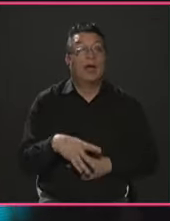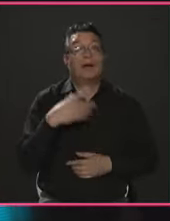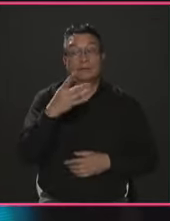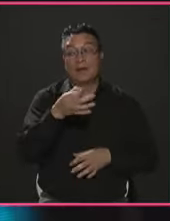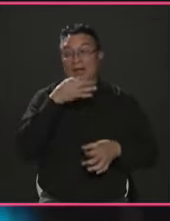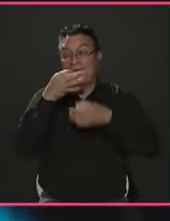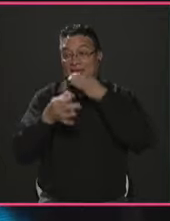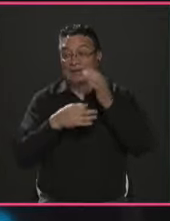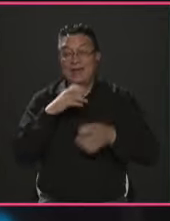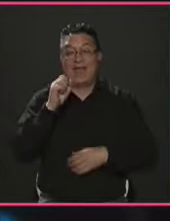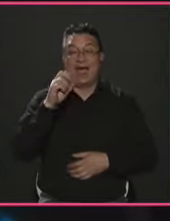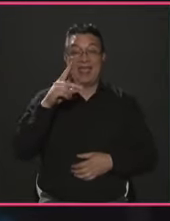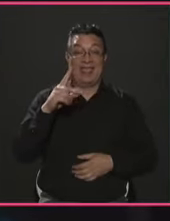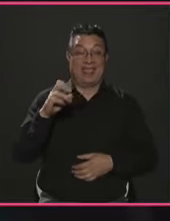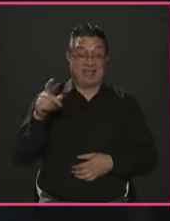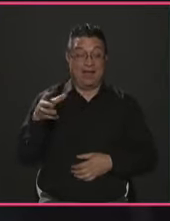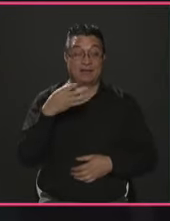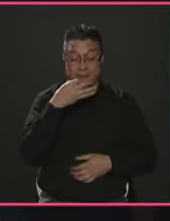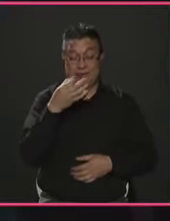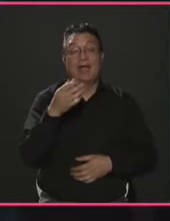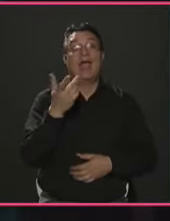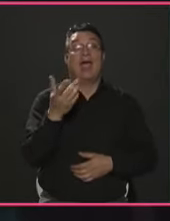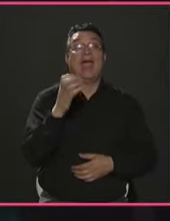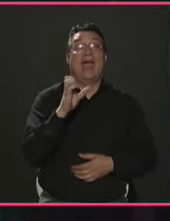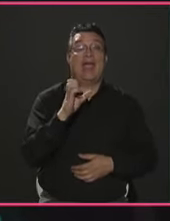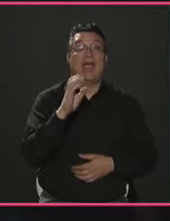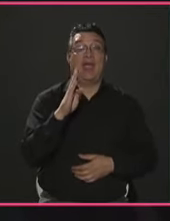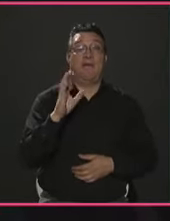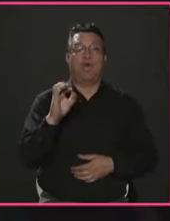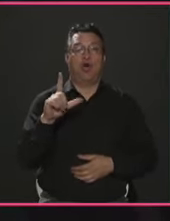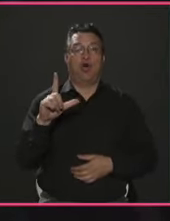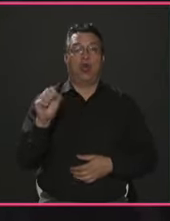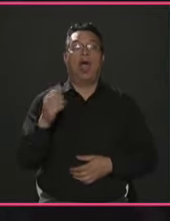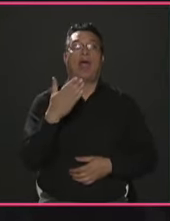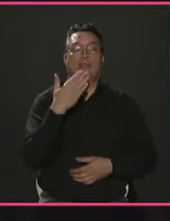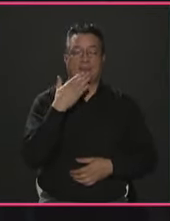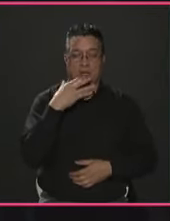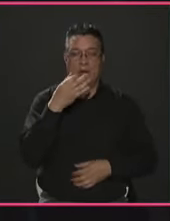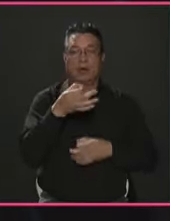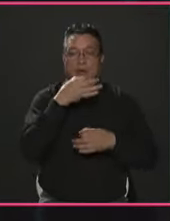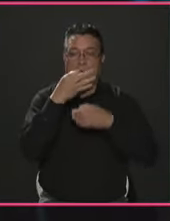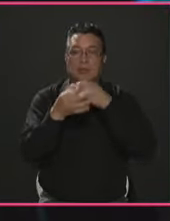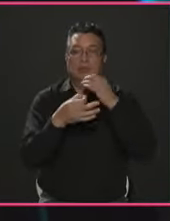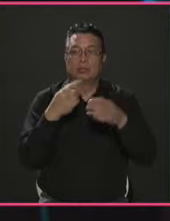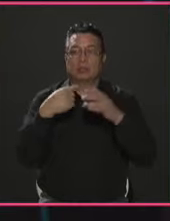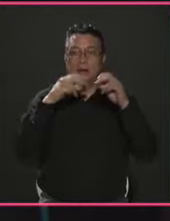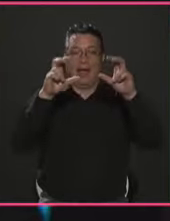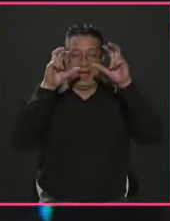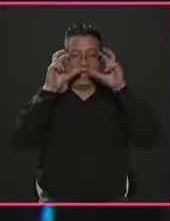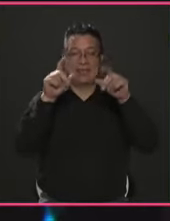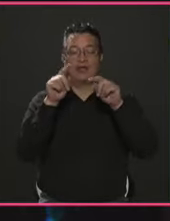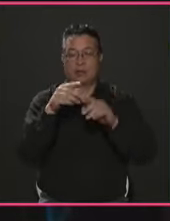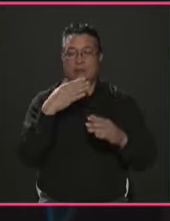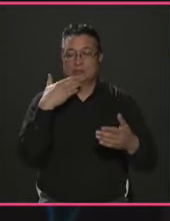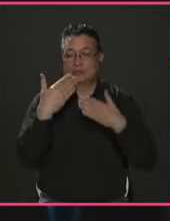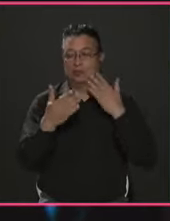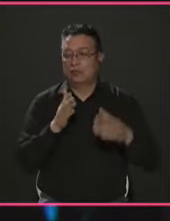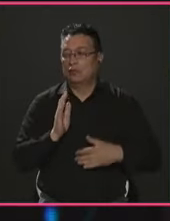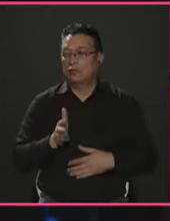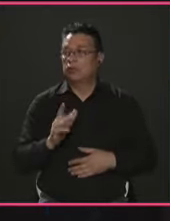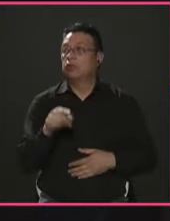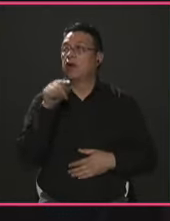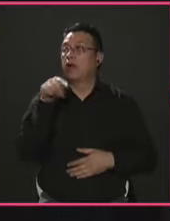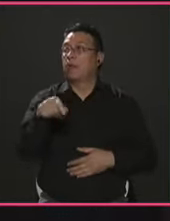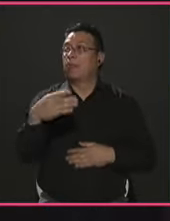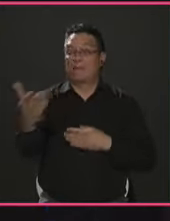Andrea el ébola también es una de las enfermedades que este invitado ha estado Atentamente siguiendo viene